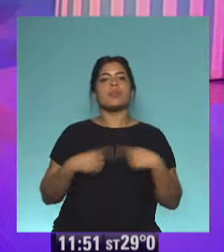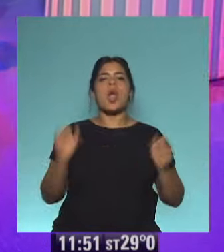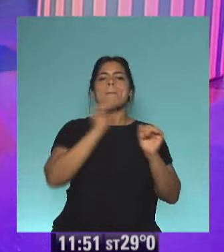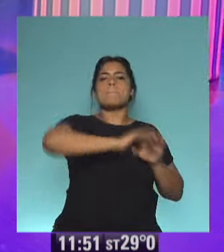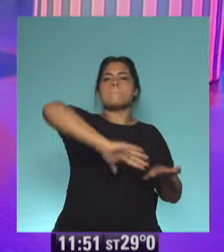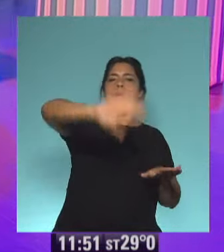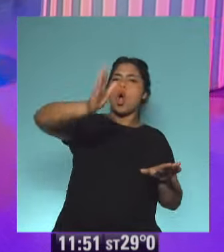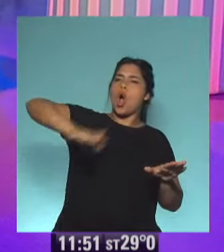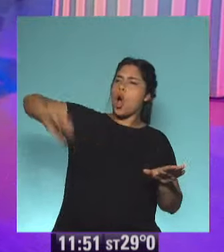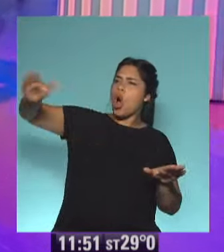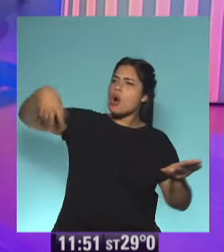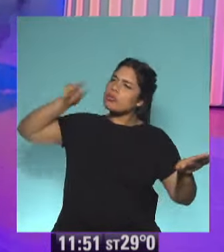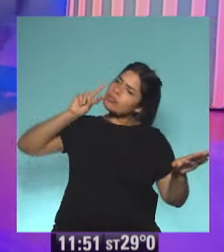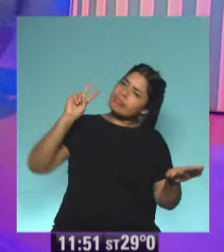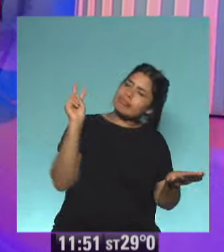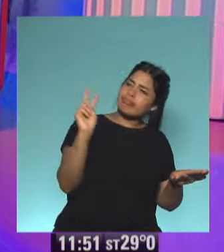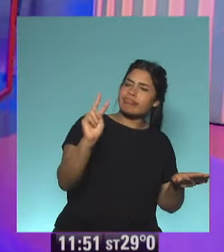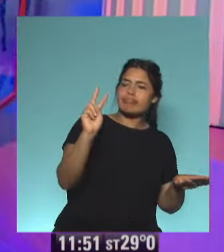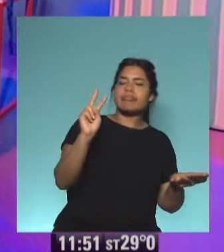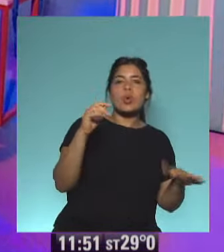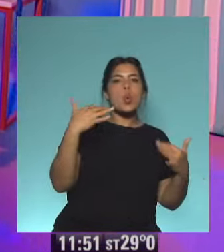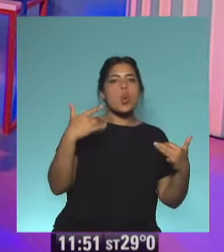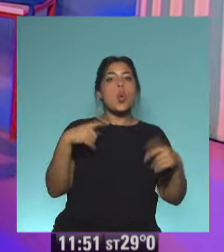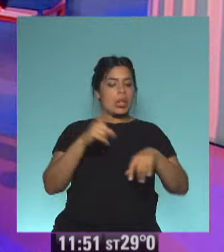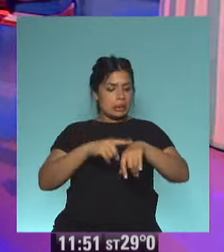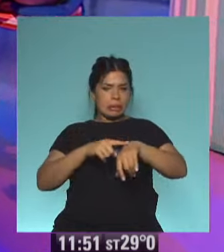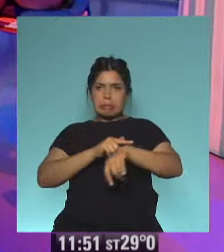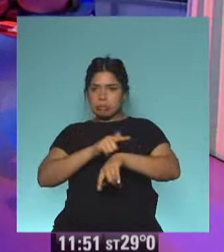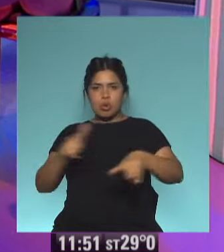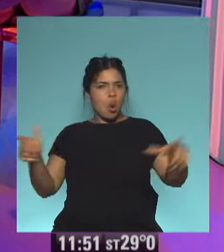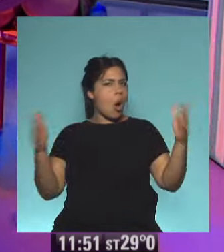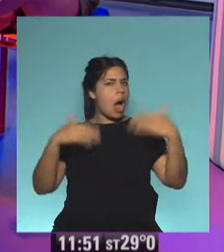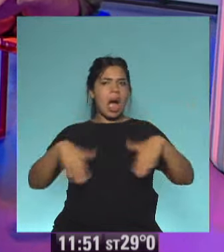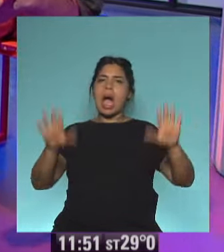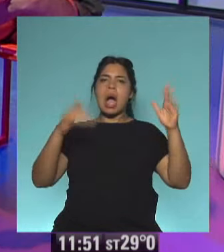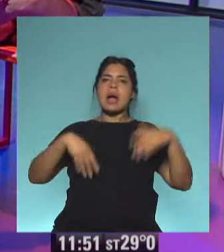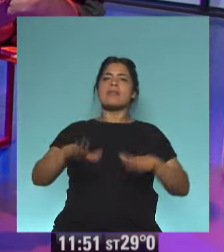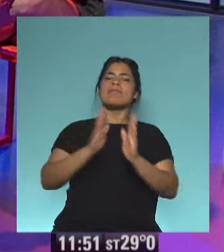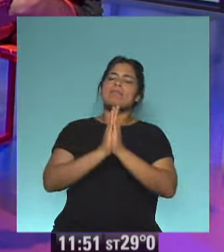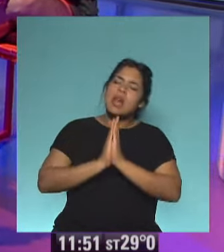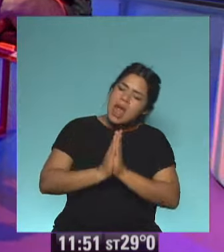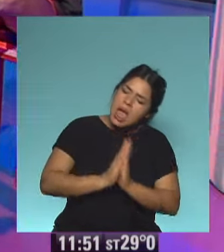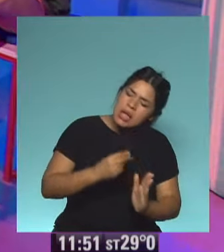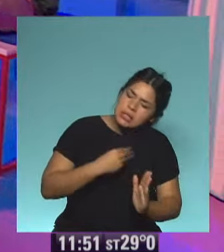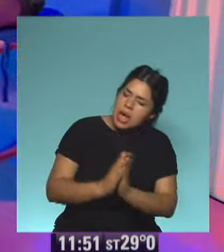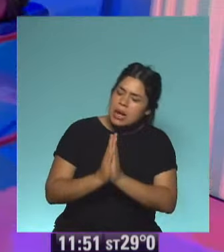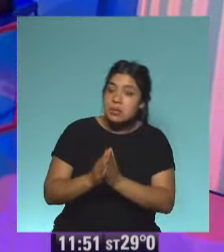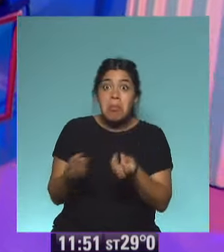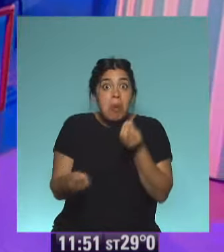de calidad. No tiene tiempo, ya no da más. Reza que reza porque